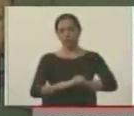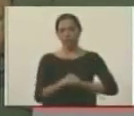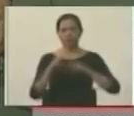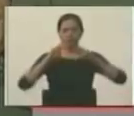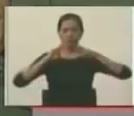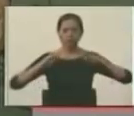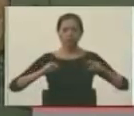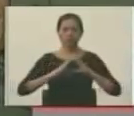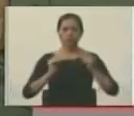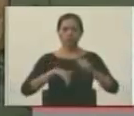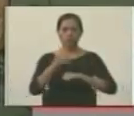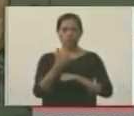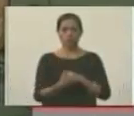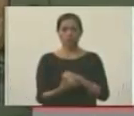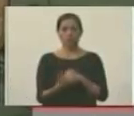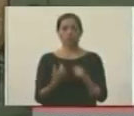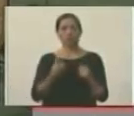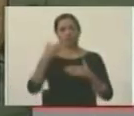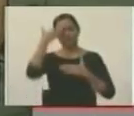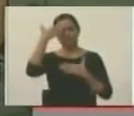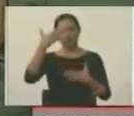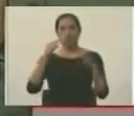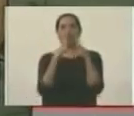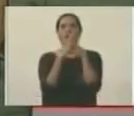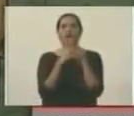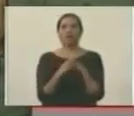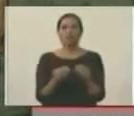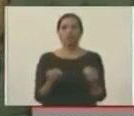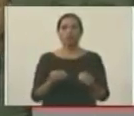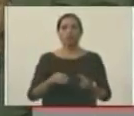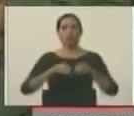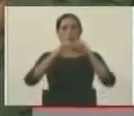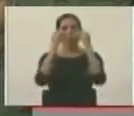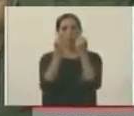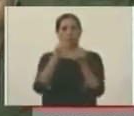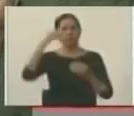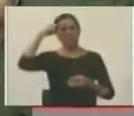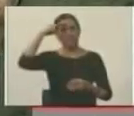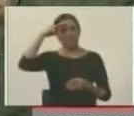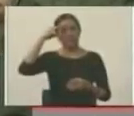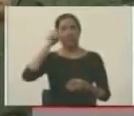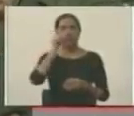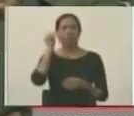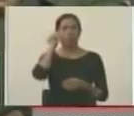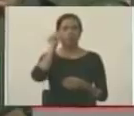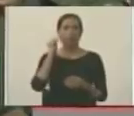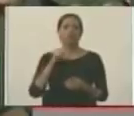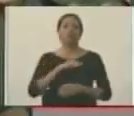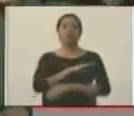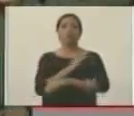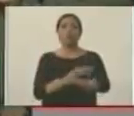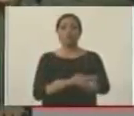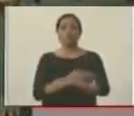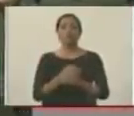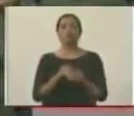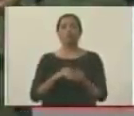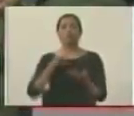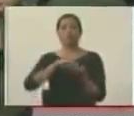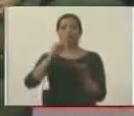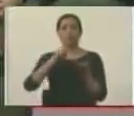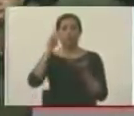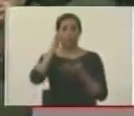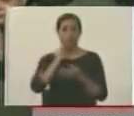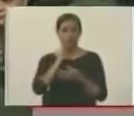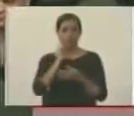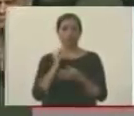planes. Mi saludo a toda la oficialidad, a todos los soldados y soldadas de la Fuerza Armada Nacional Bolivariana. Gracias